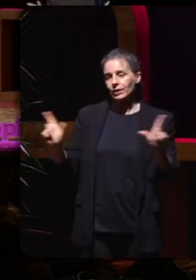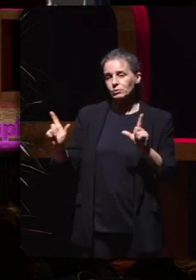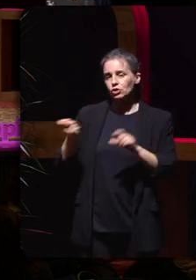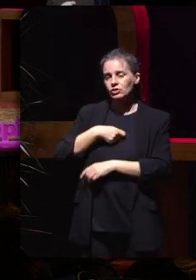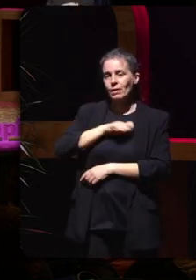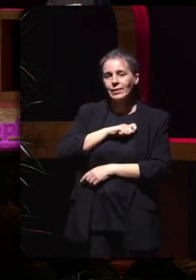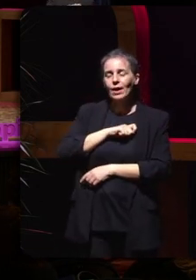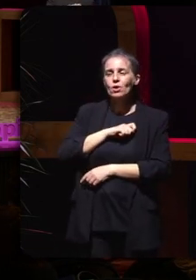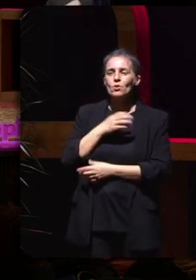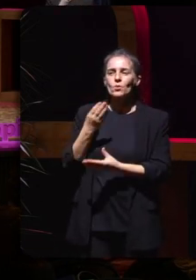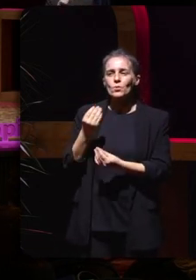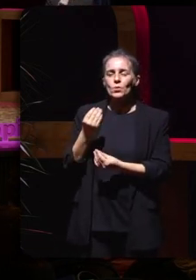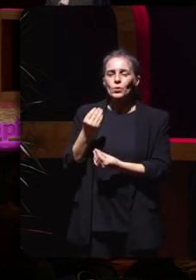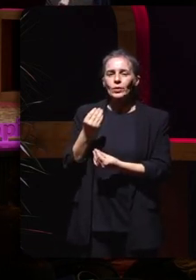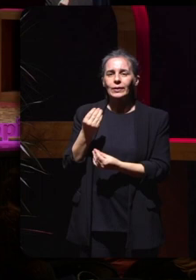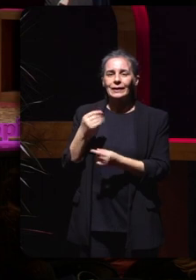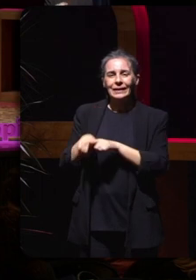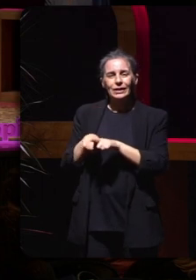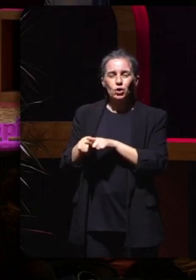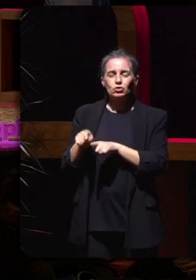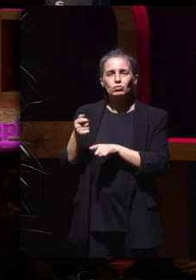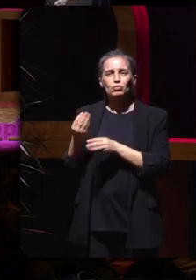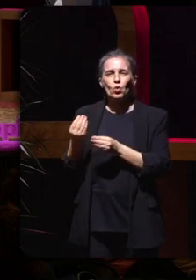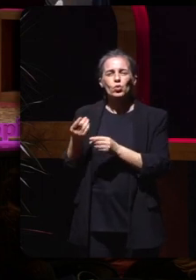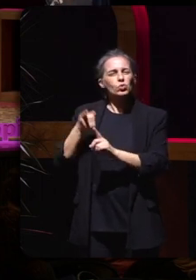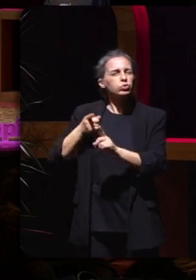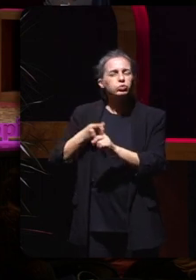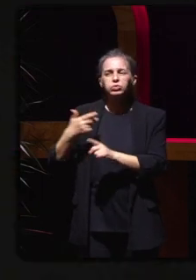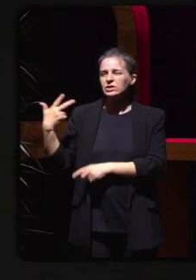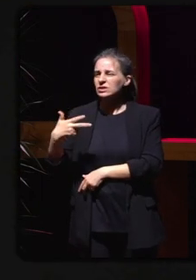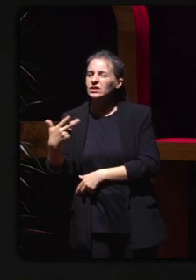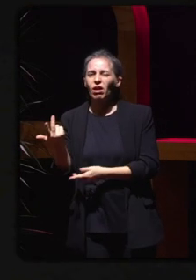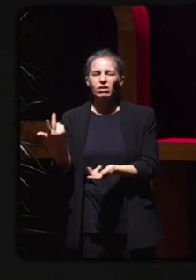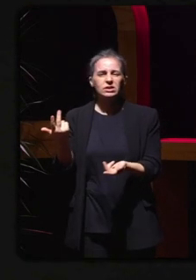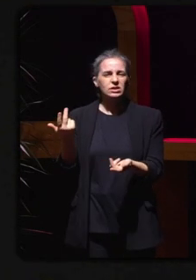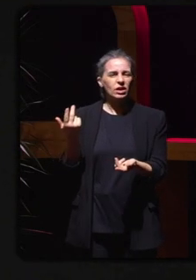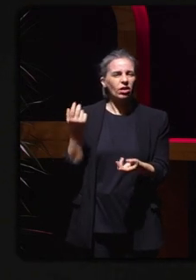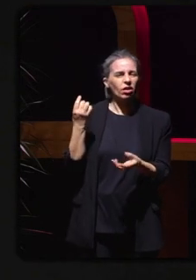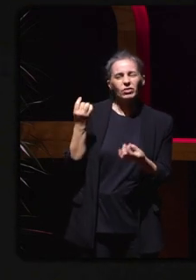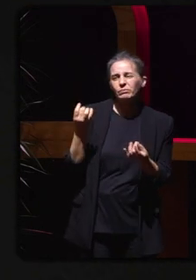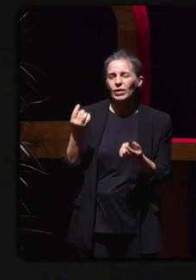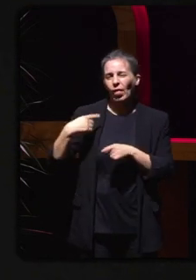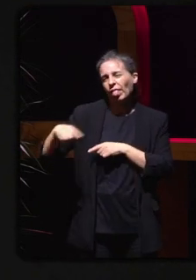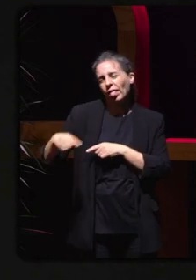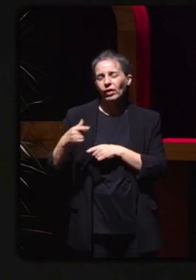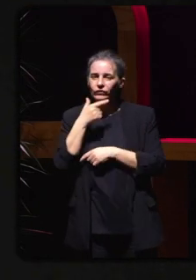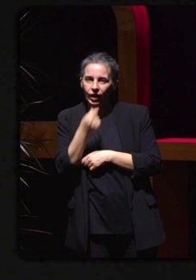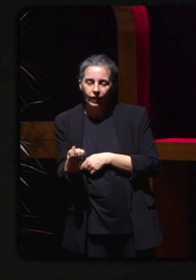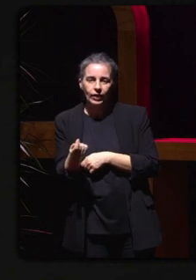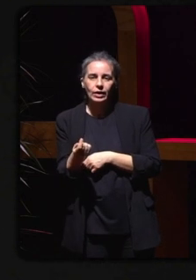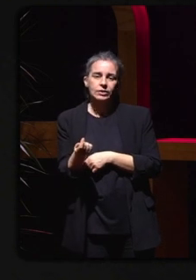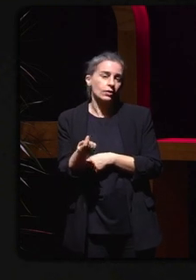se apoyaba mucho algunos críticos en el chascarrillo en el chiste fácil es muy fácil reírse